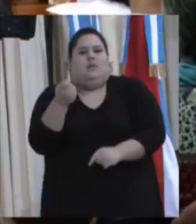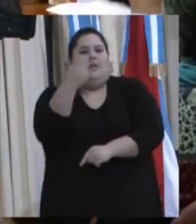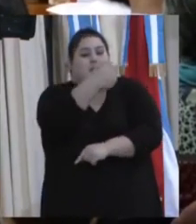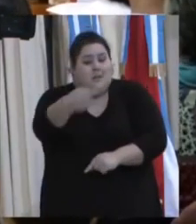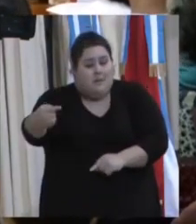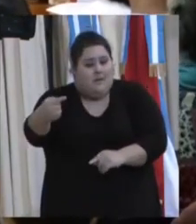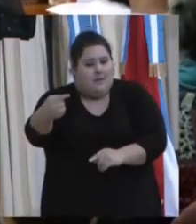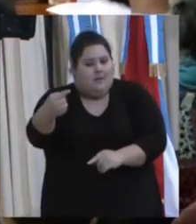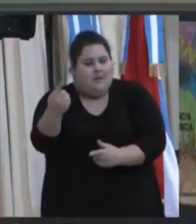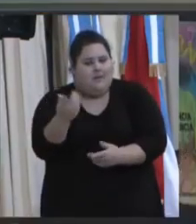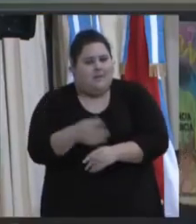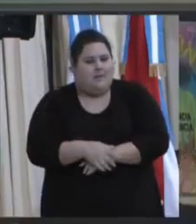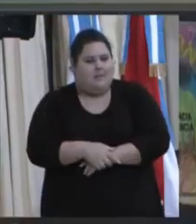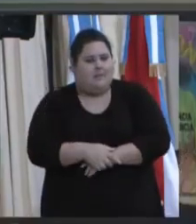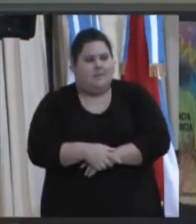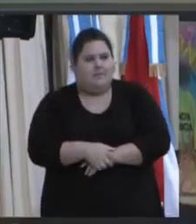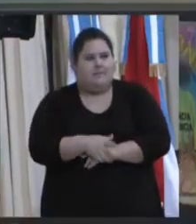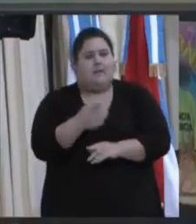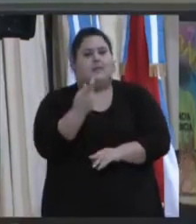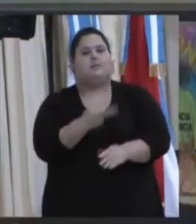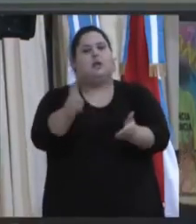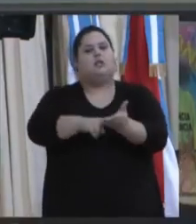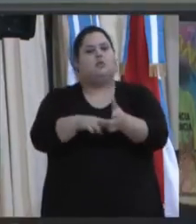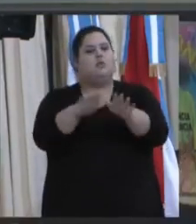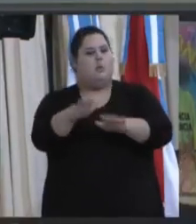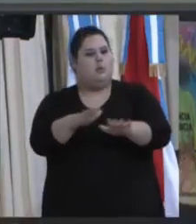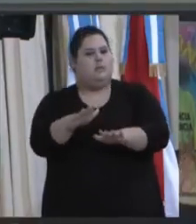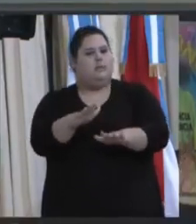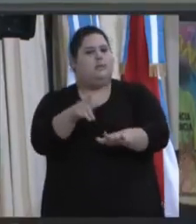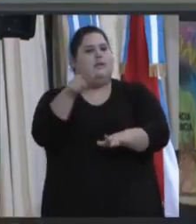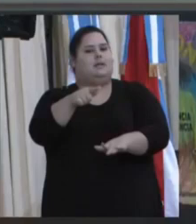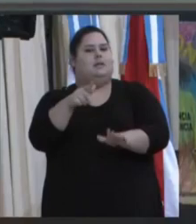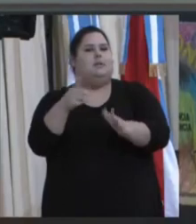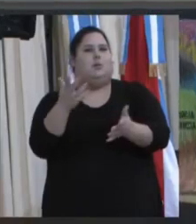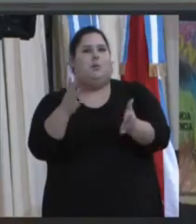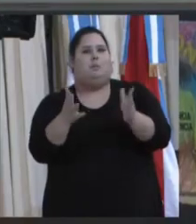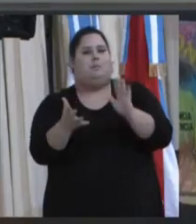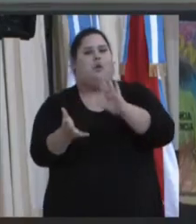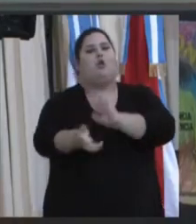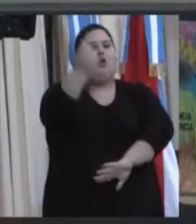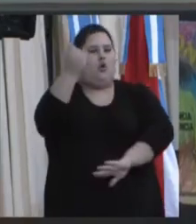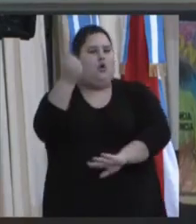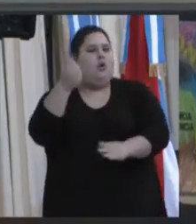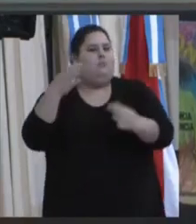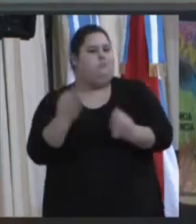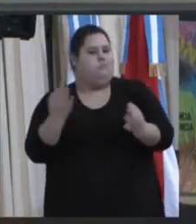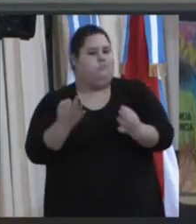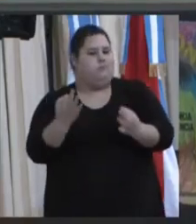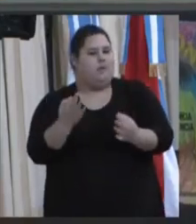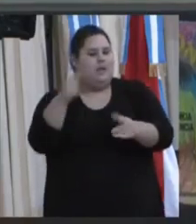llegue la segunda intervención, que va a tener más éxito en esto de democratizar las